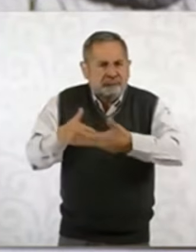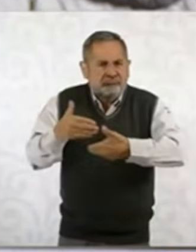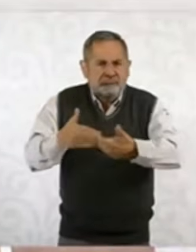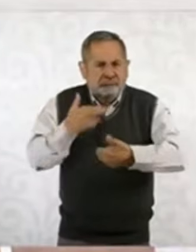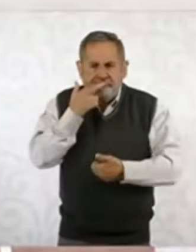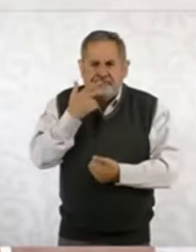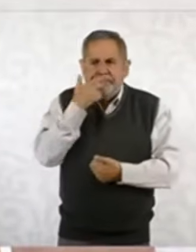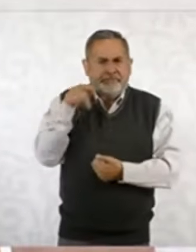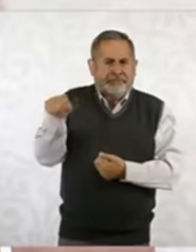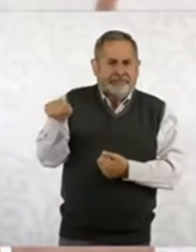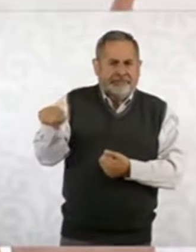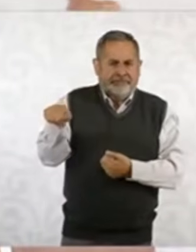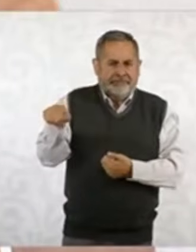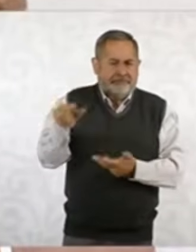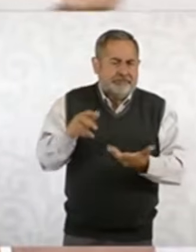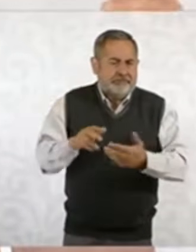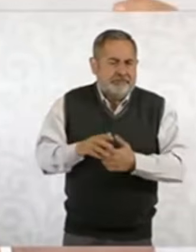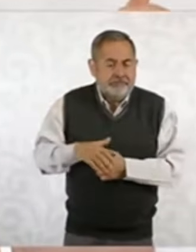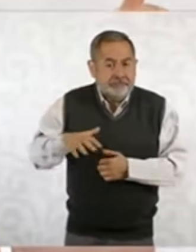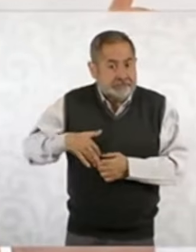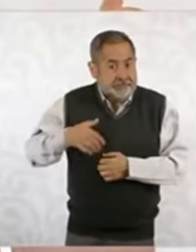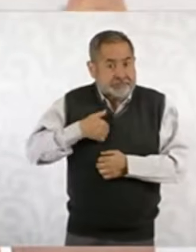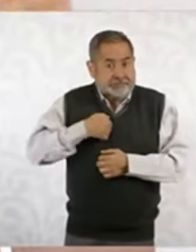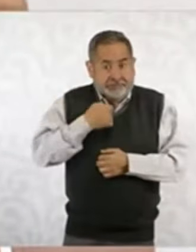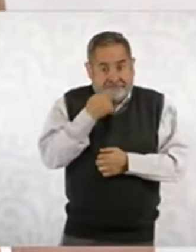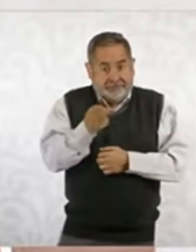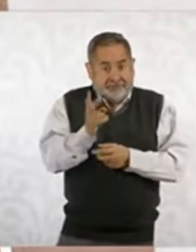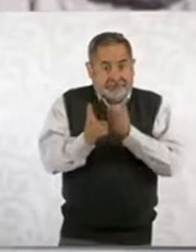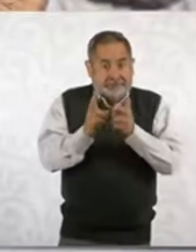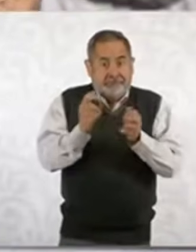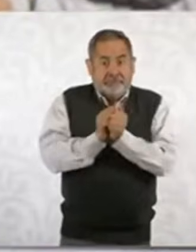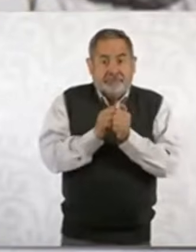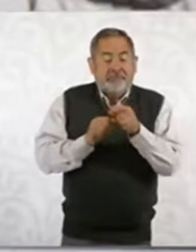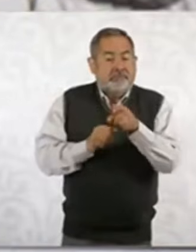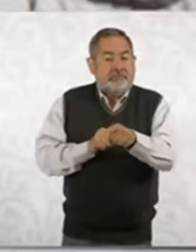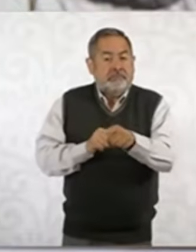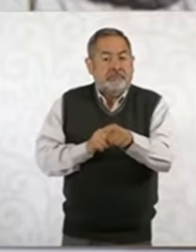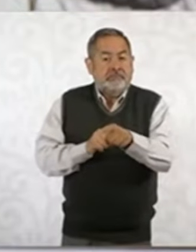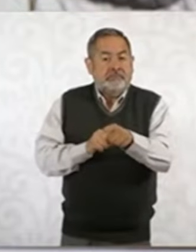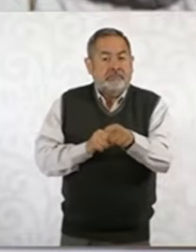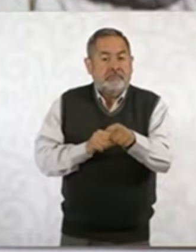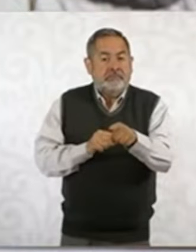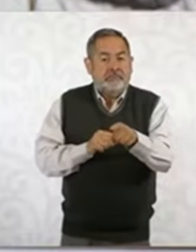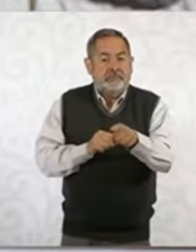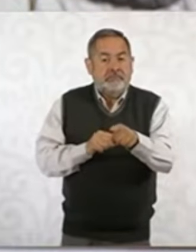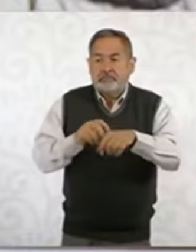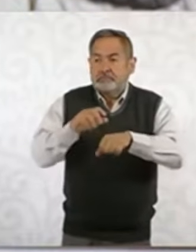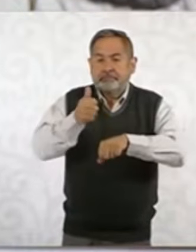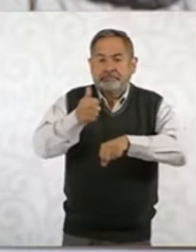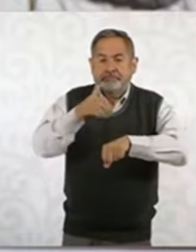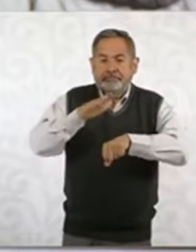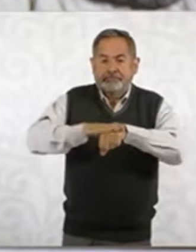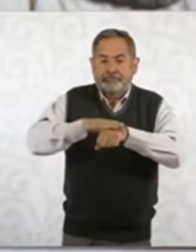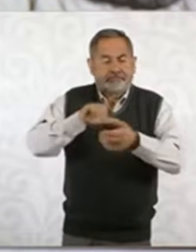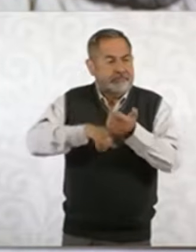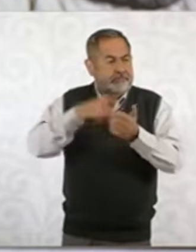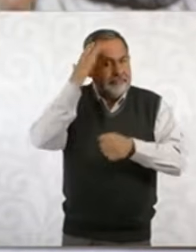Que yo les comenté, yo hablé con los administradores